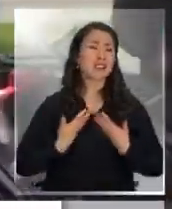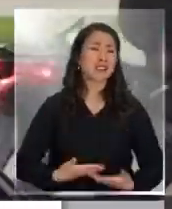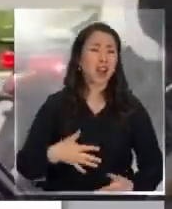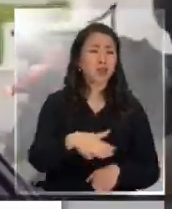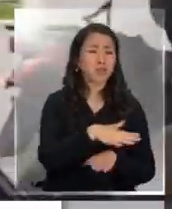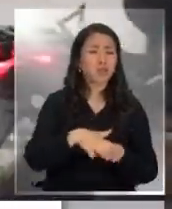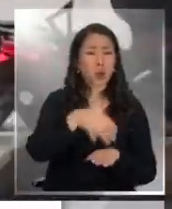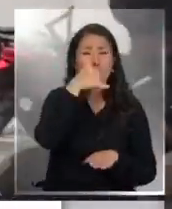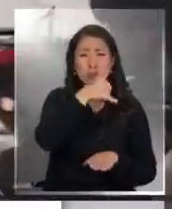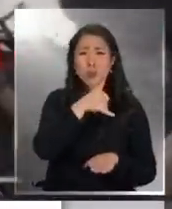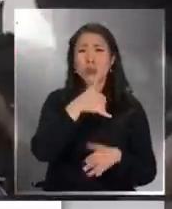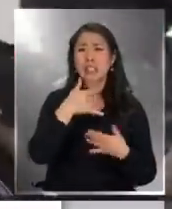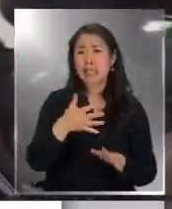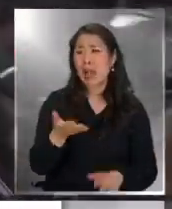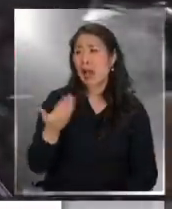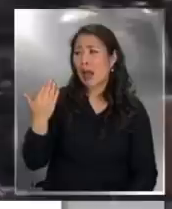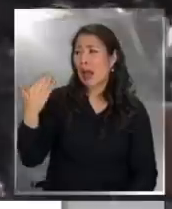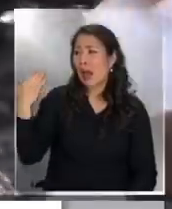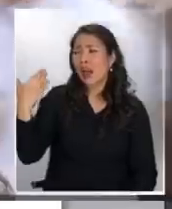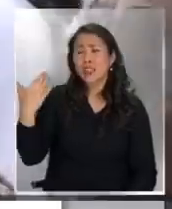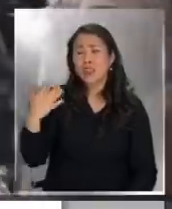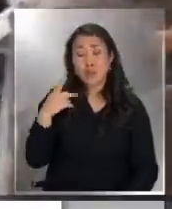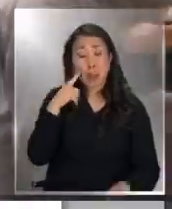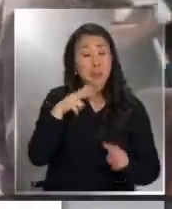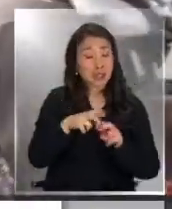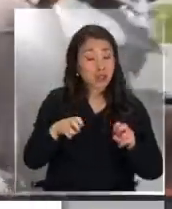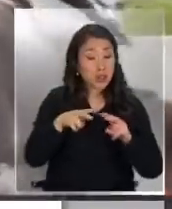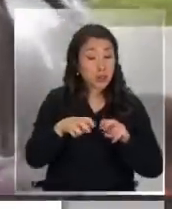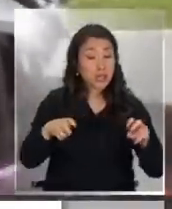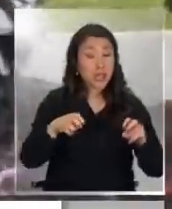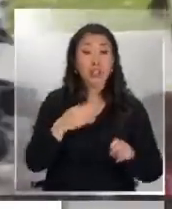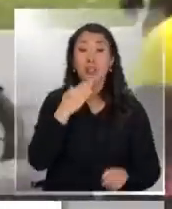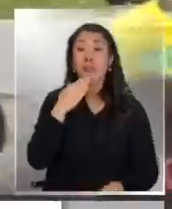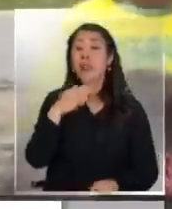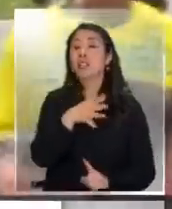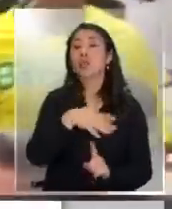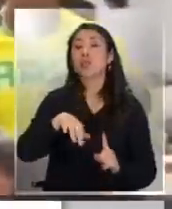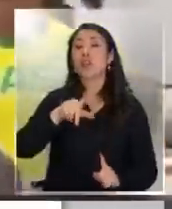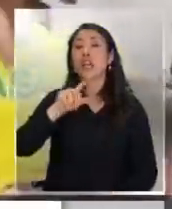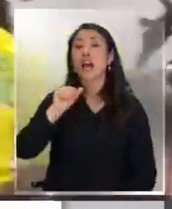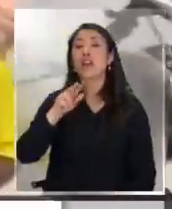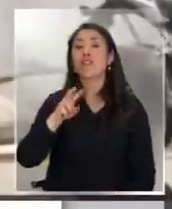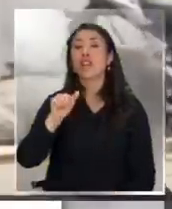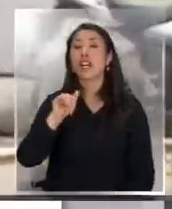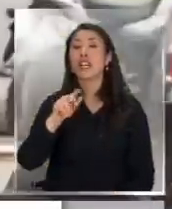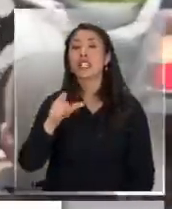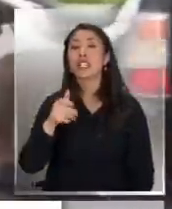fue objeto muchísimas investigaciones, y el caso Lavallato, emblemático, ¿no? Acá en el Brasil, el partido de